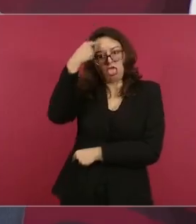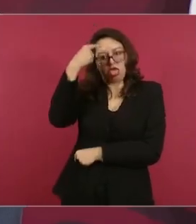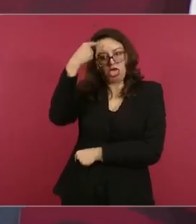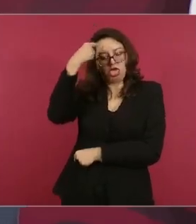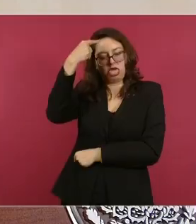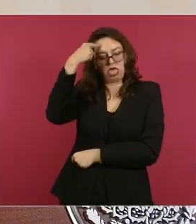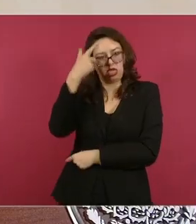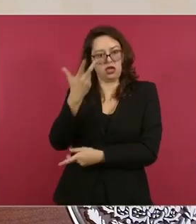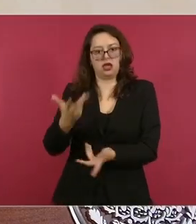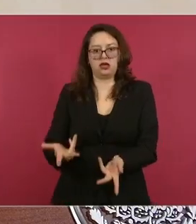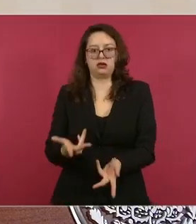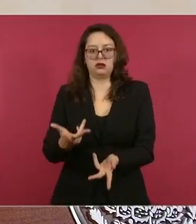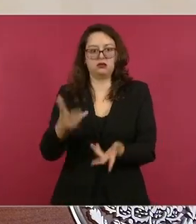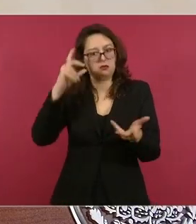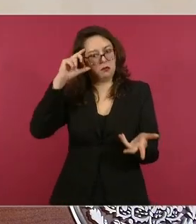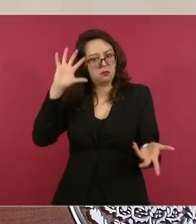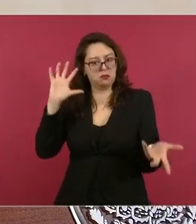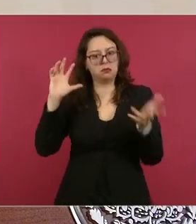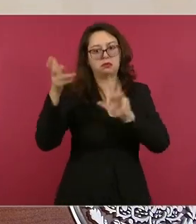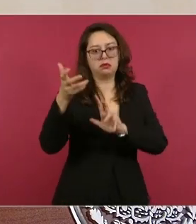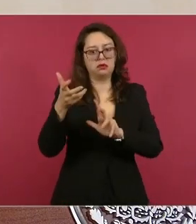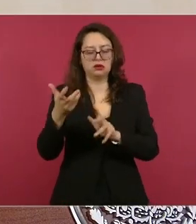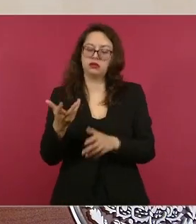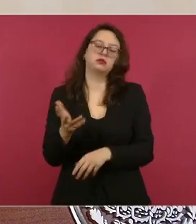ambición de poder,